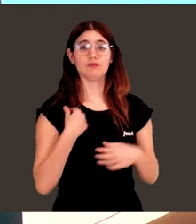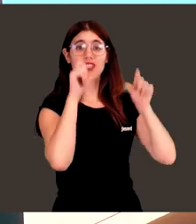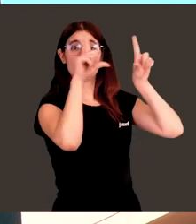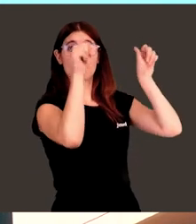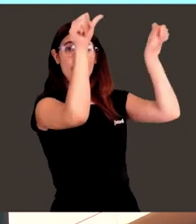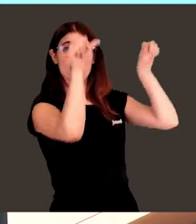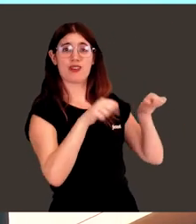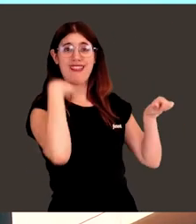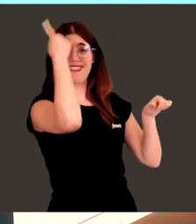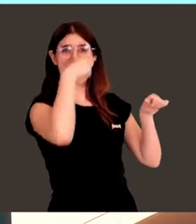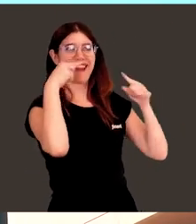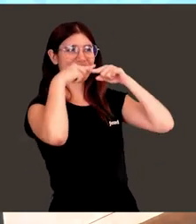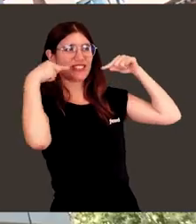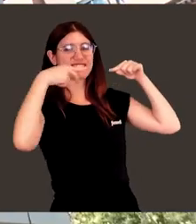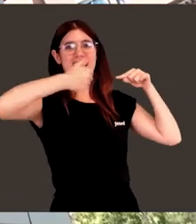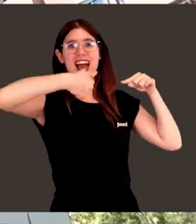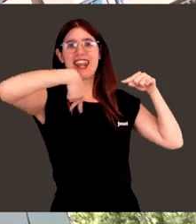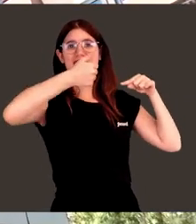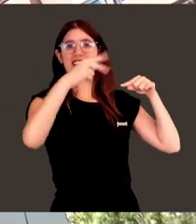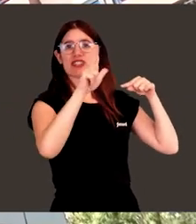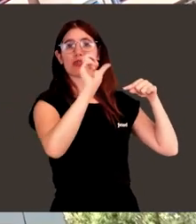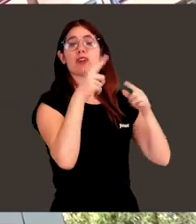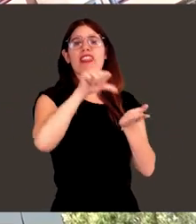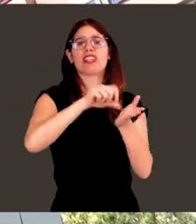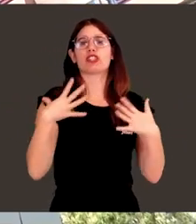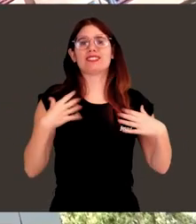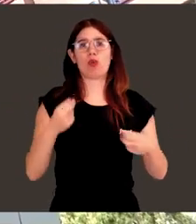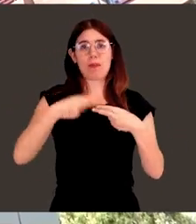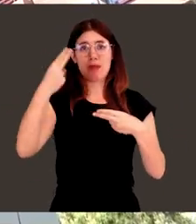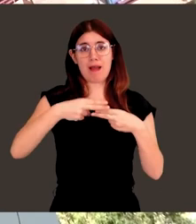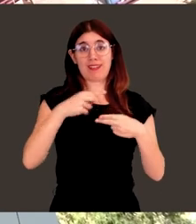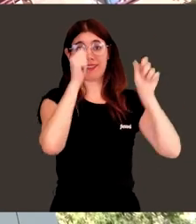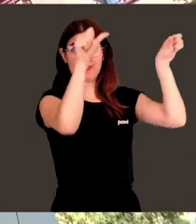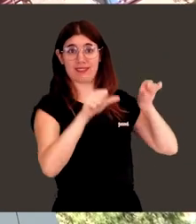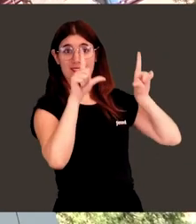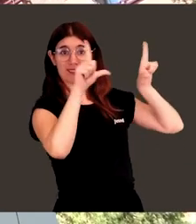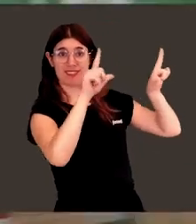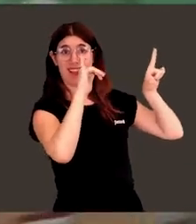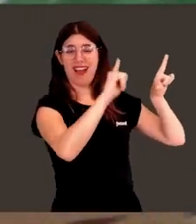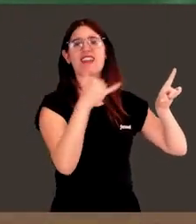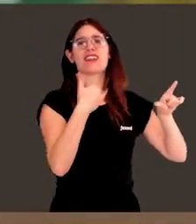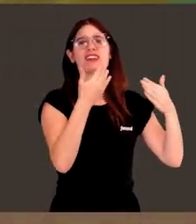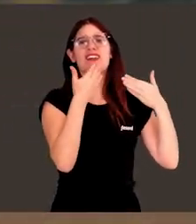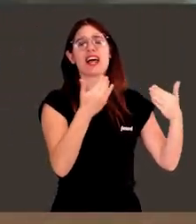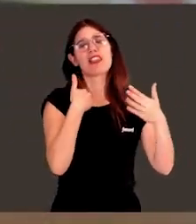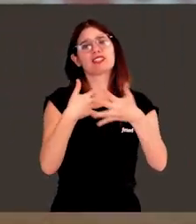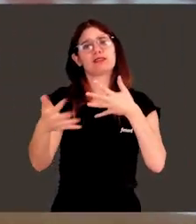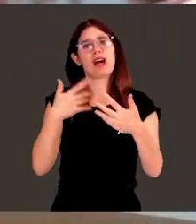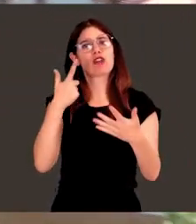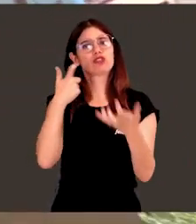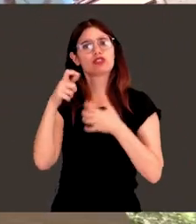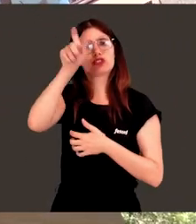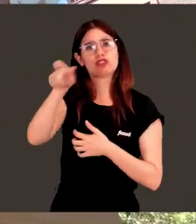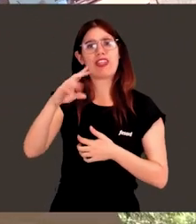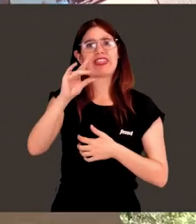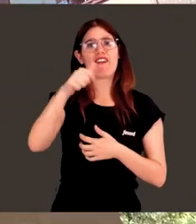La figura sonriente de Ana Yuc preside la fachada principal del Centro de Salud de Abenimaclet. Lo hace con este mural, obra de las artistas Daphne